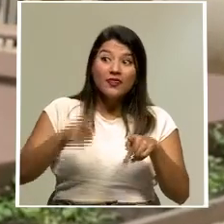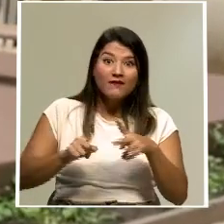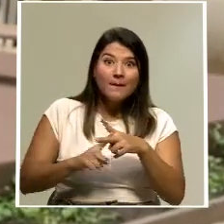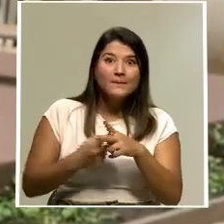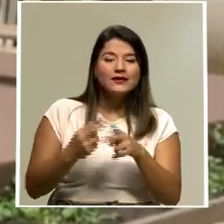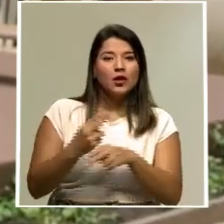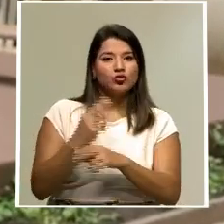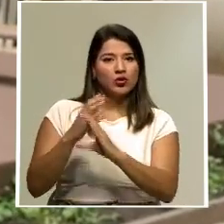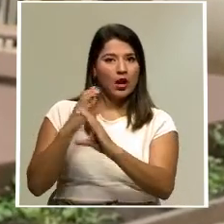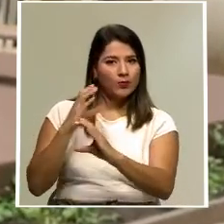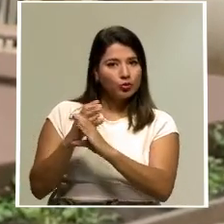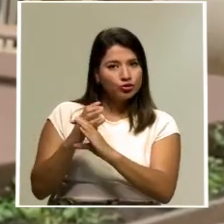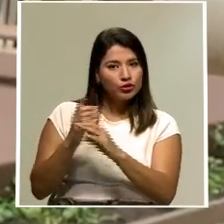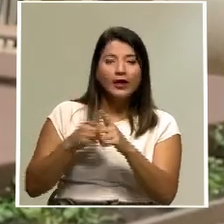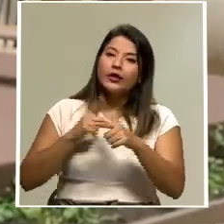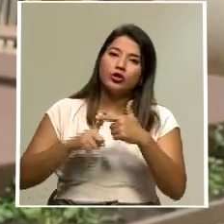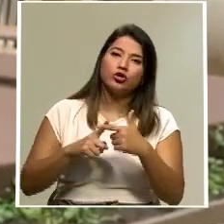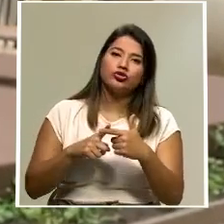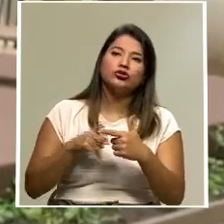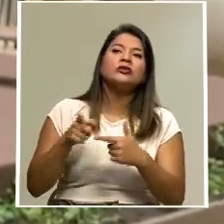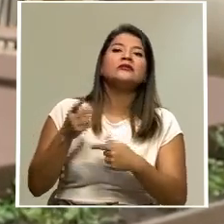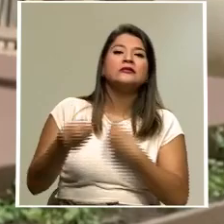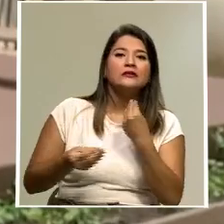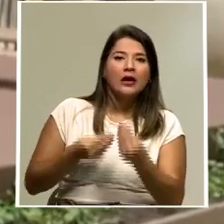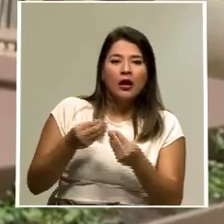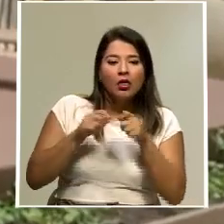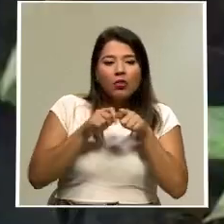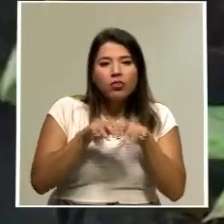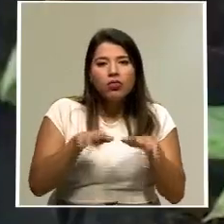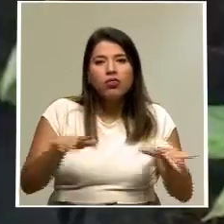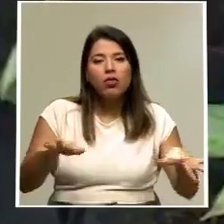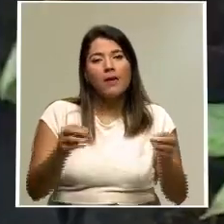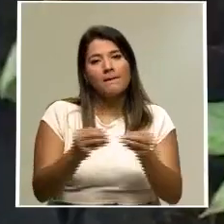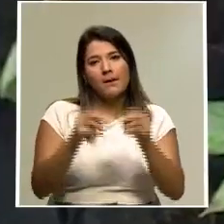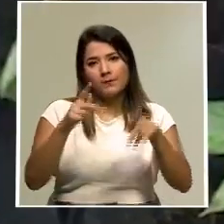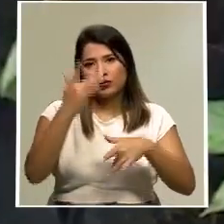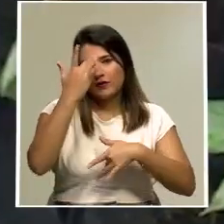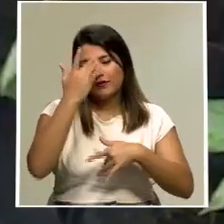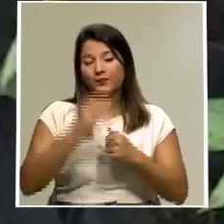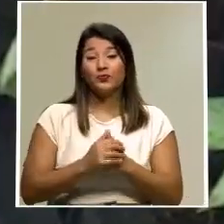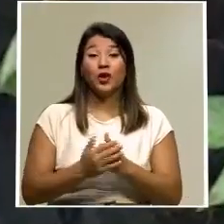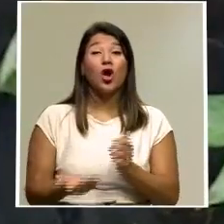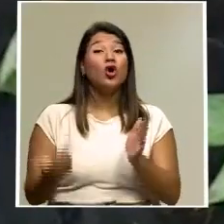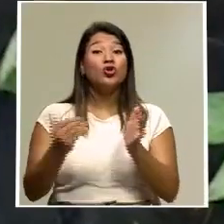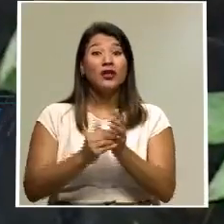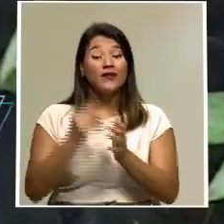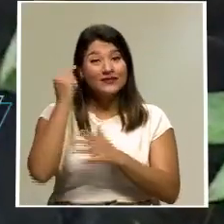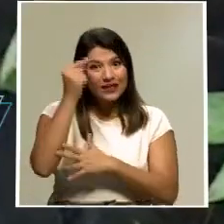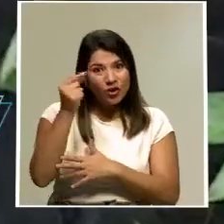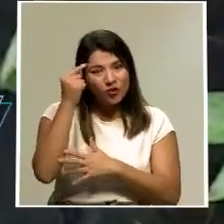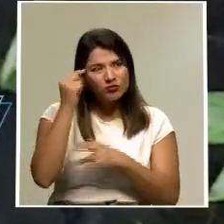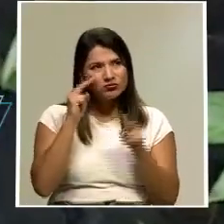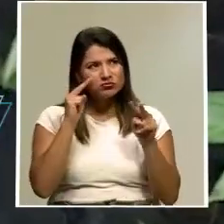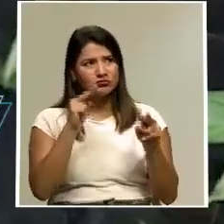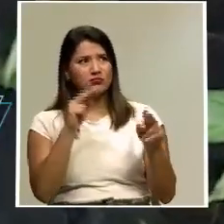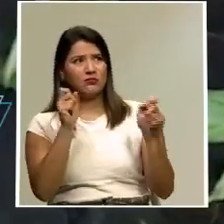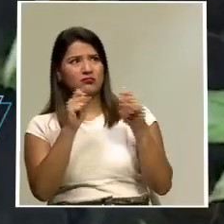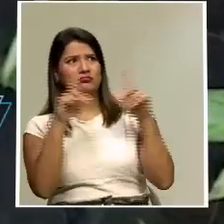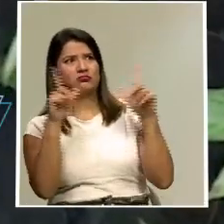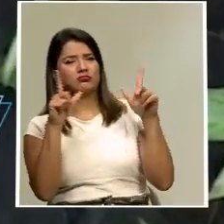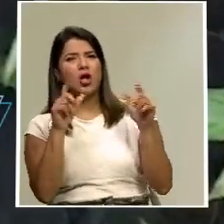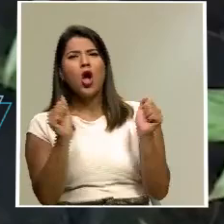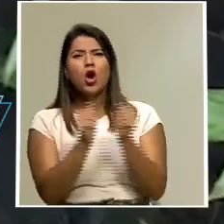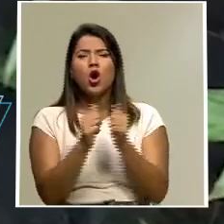eso hace más bien que la propagación del virus sea aún mayor. Una vez más, el gobierno nos sorprende con las